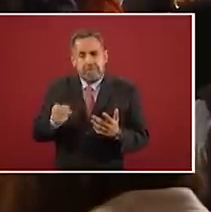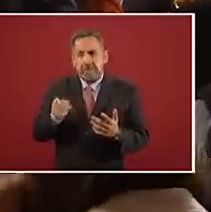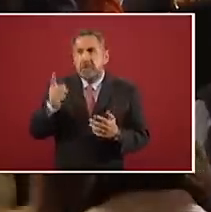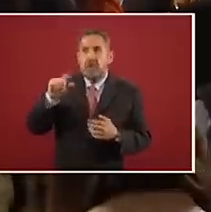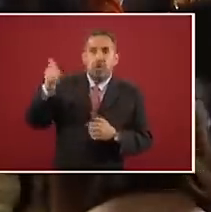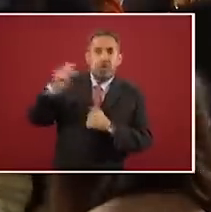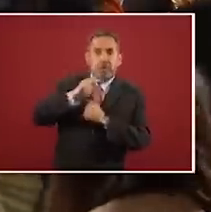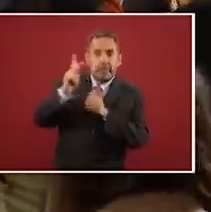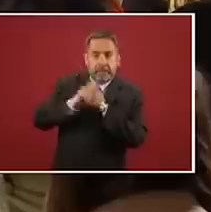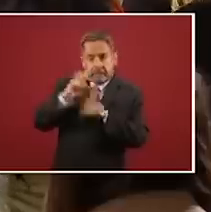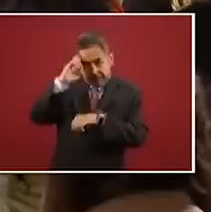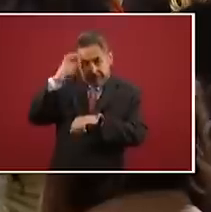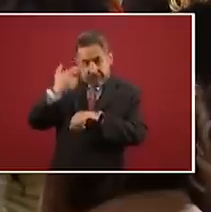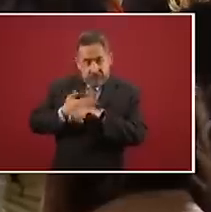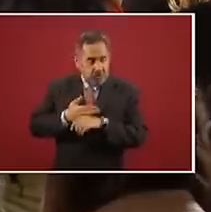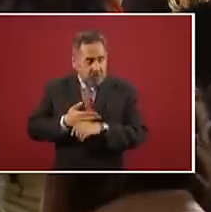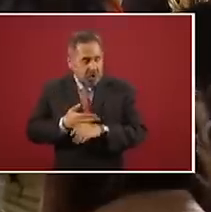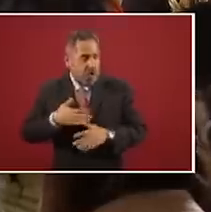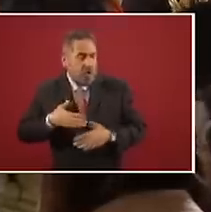confianza.